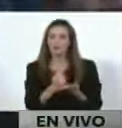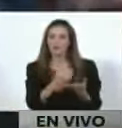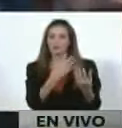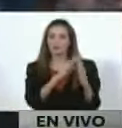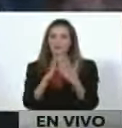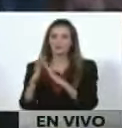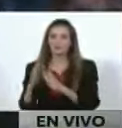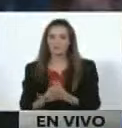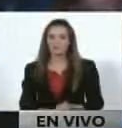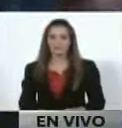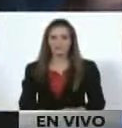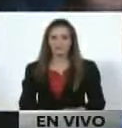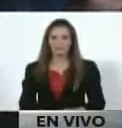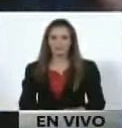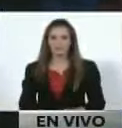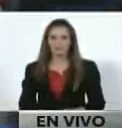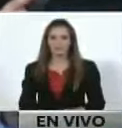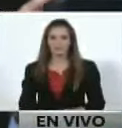comunidades.